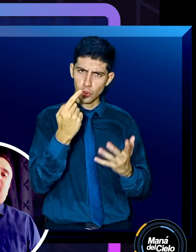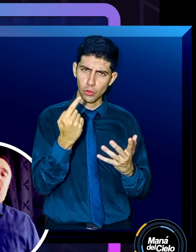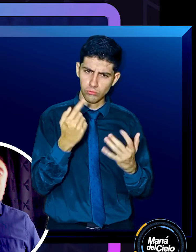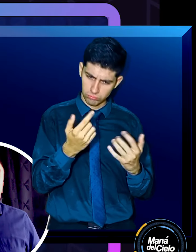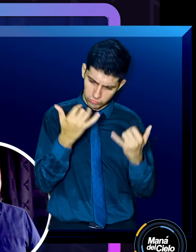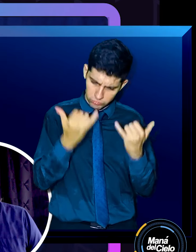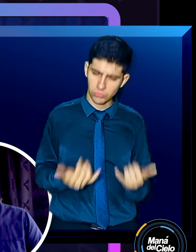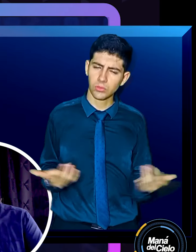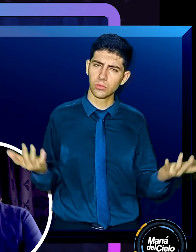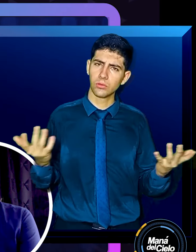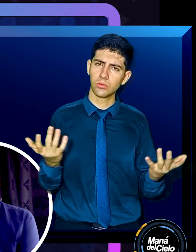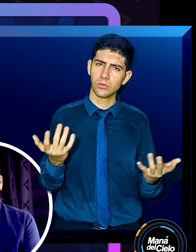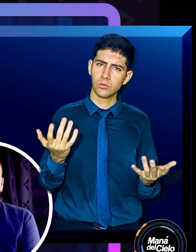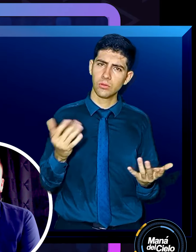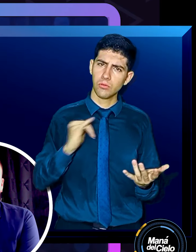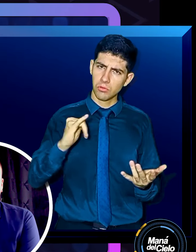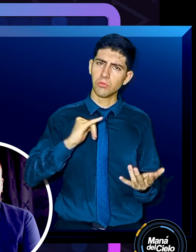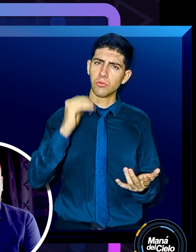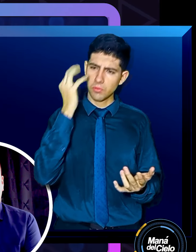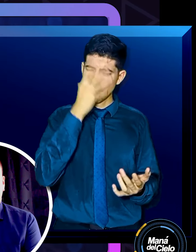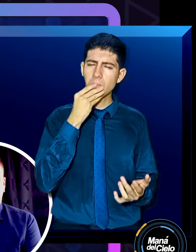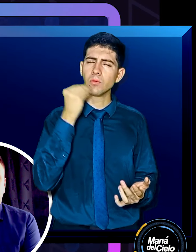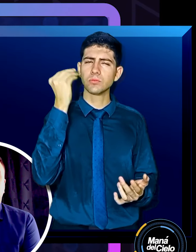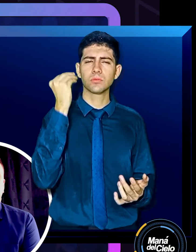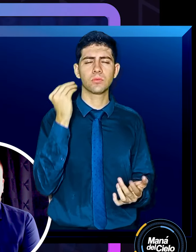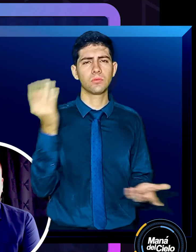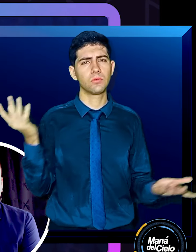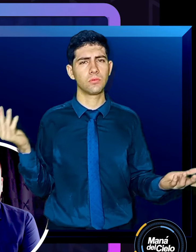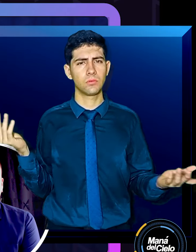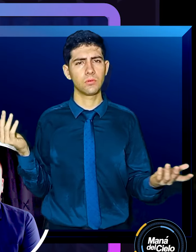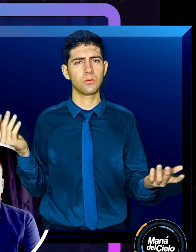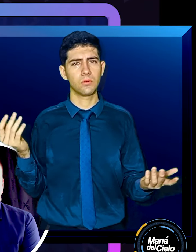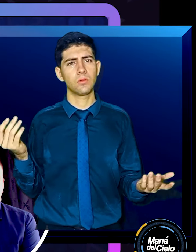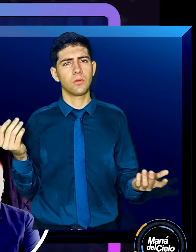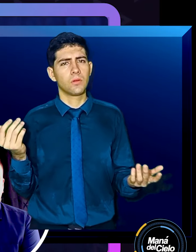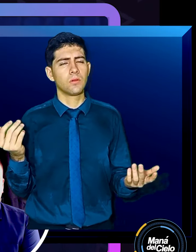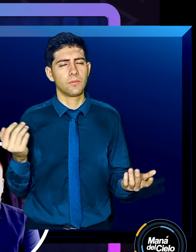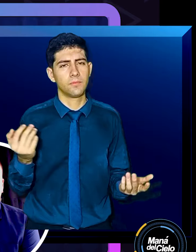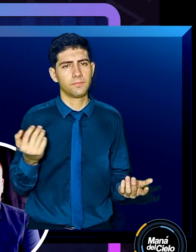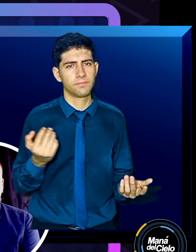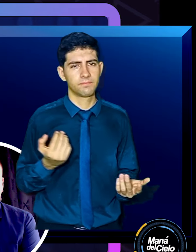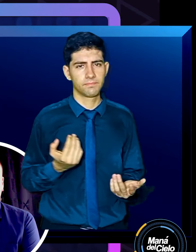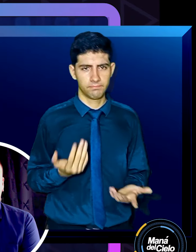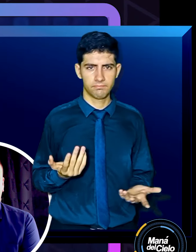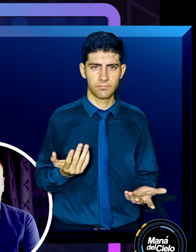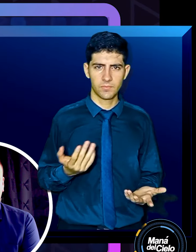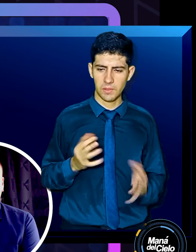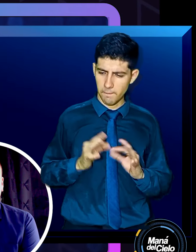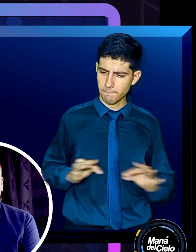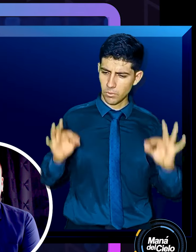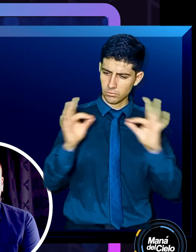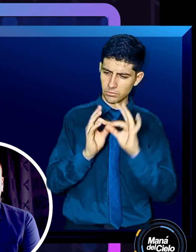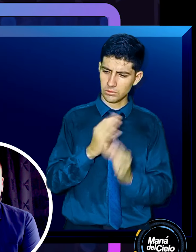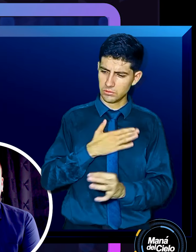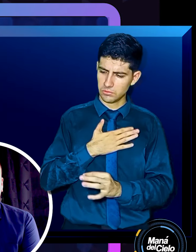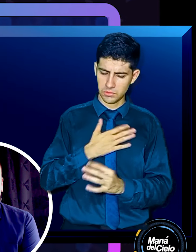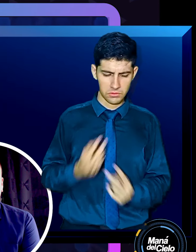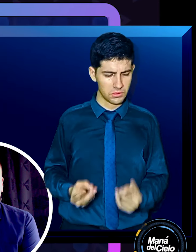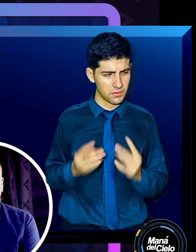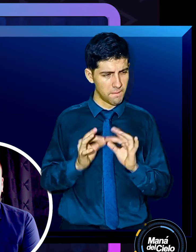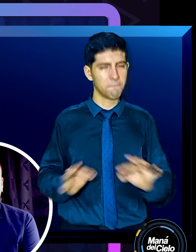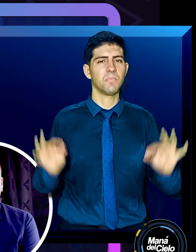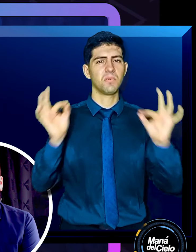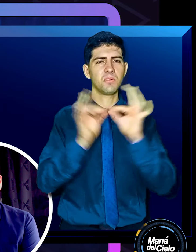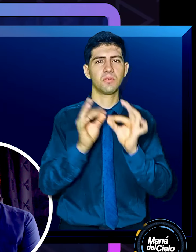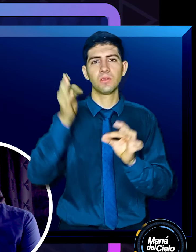miró, pero soy deseable. Autoestima. Valórate, que Dios te valoró mucho. Dios pagó por ti un